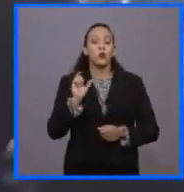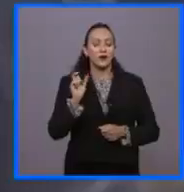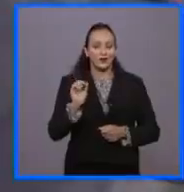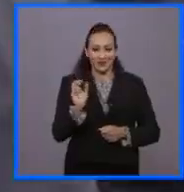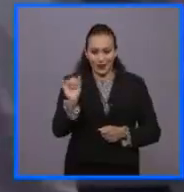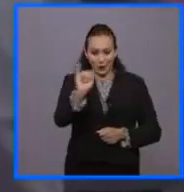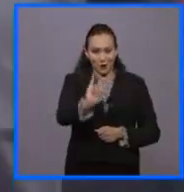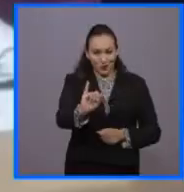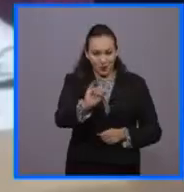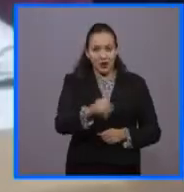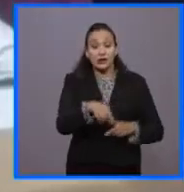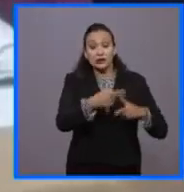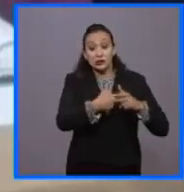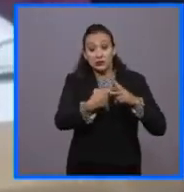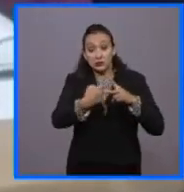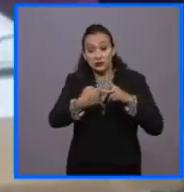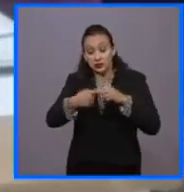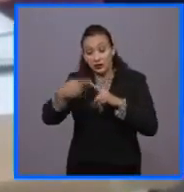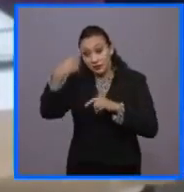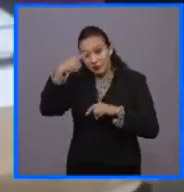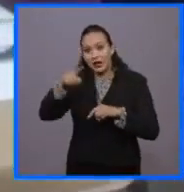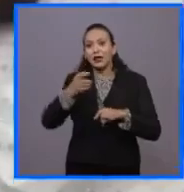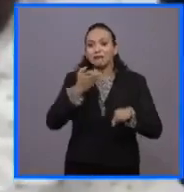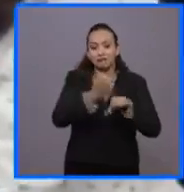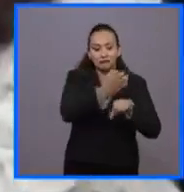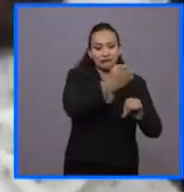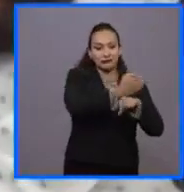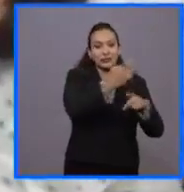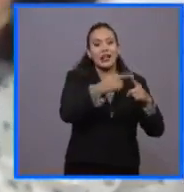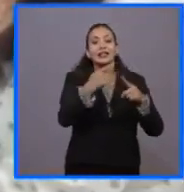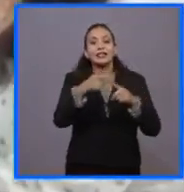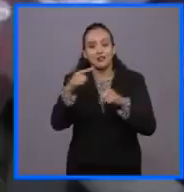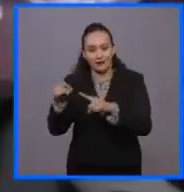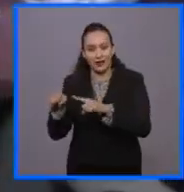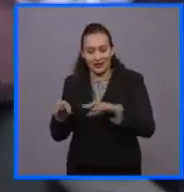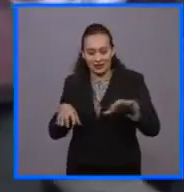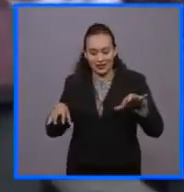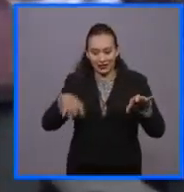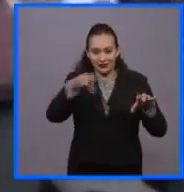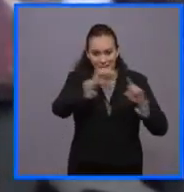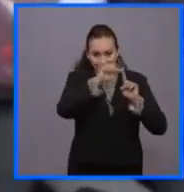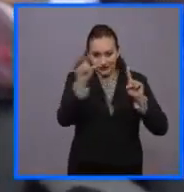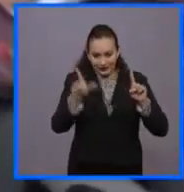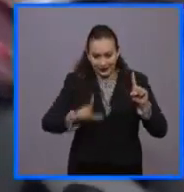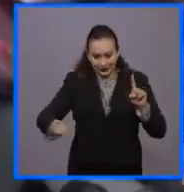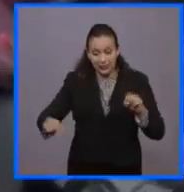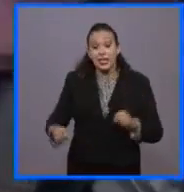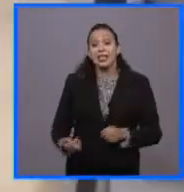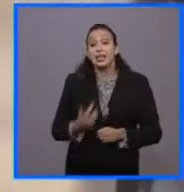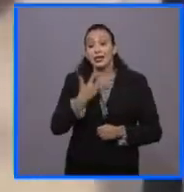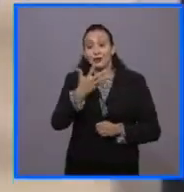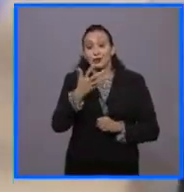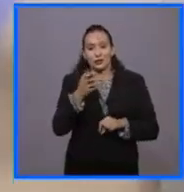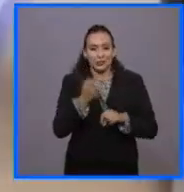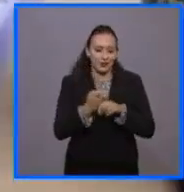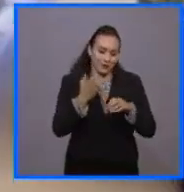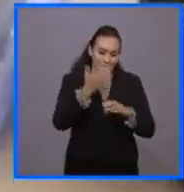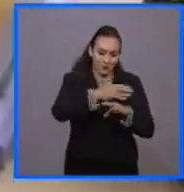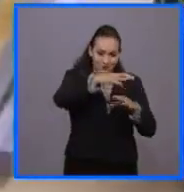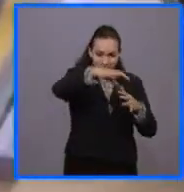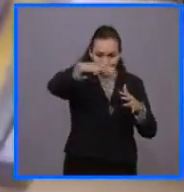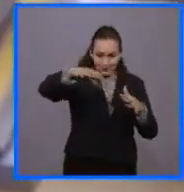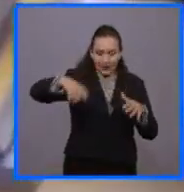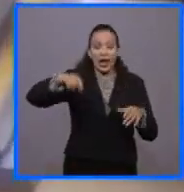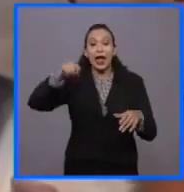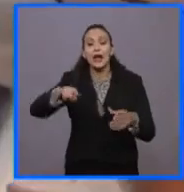llevarán a cabo los cómputos por entidades federativas en los 32 consejos locales del INE y en los 5 consejos locales en donde se